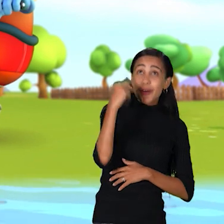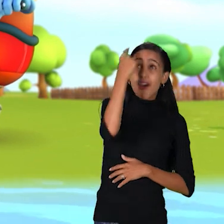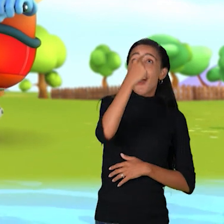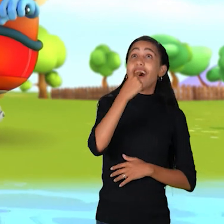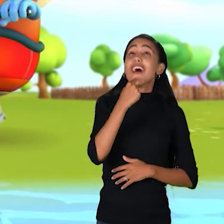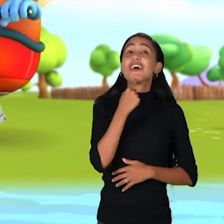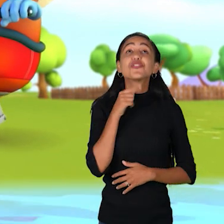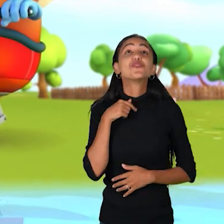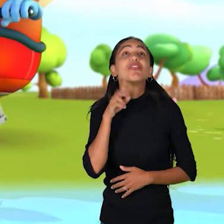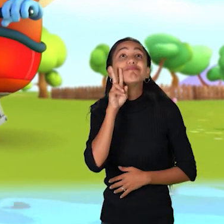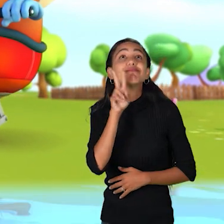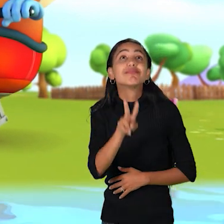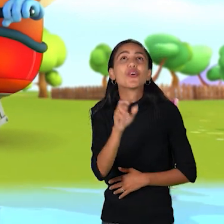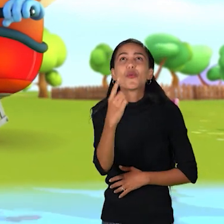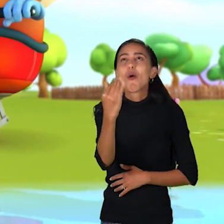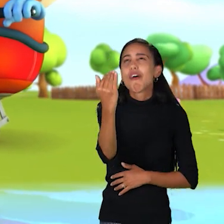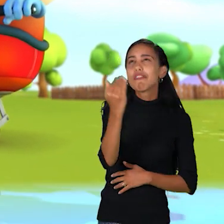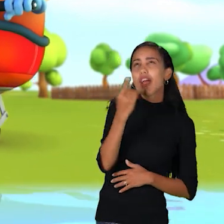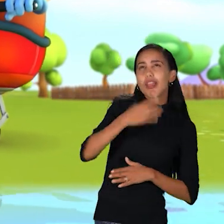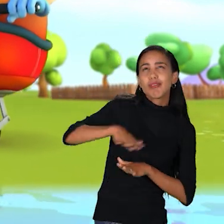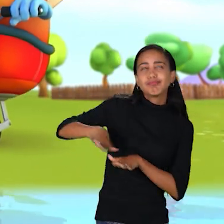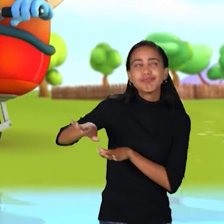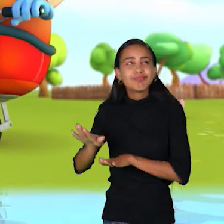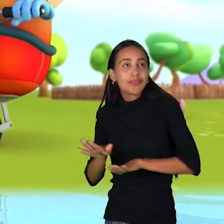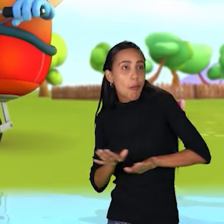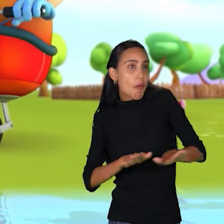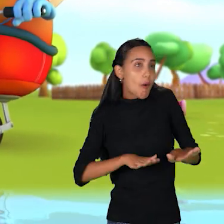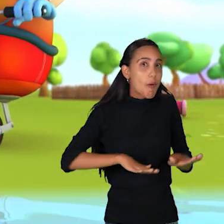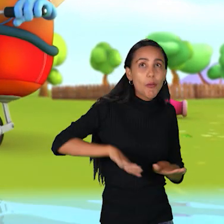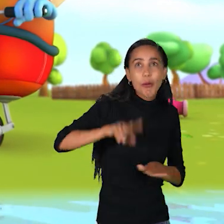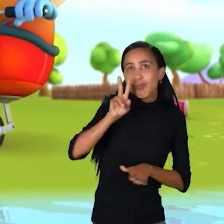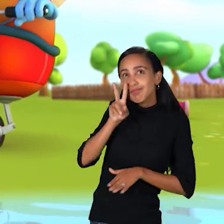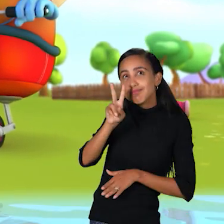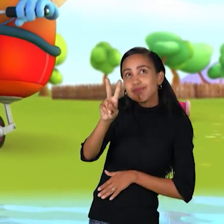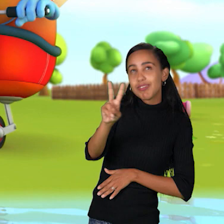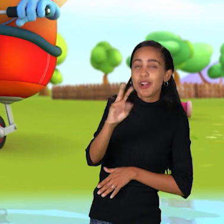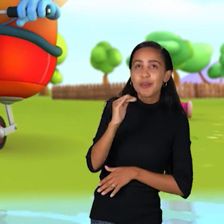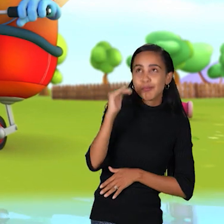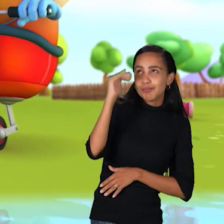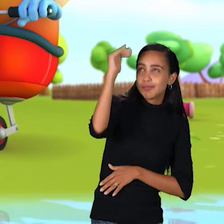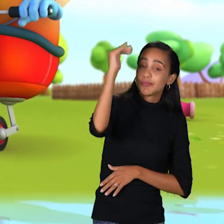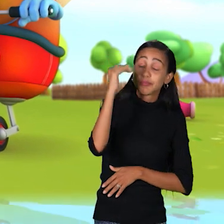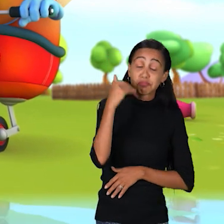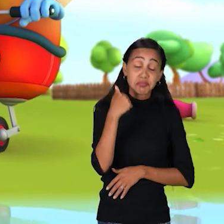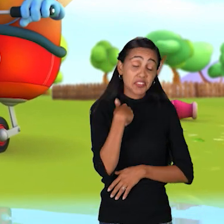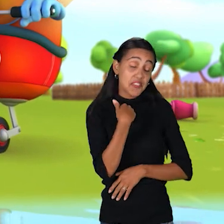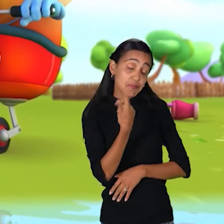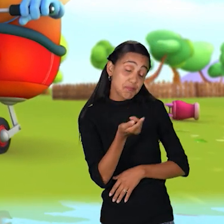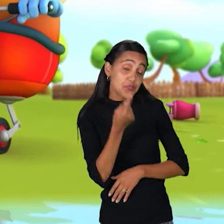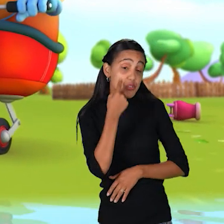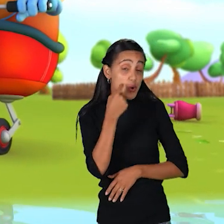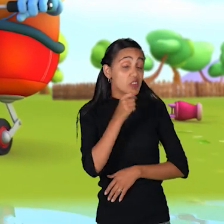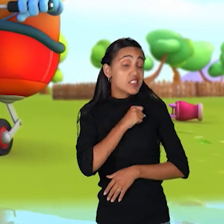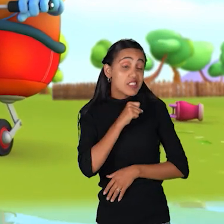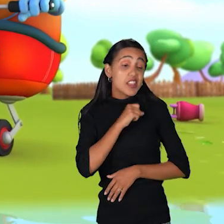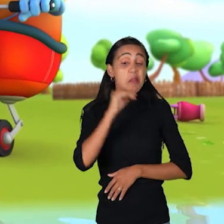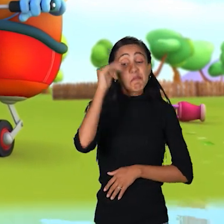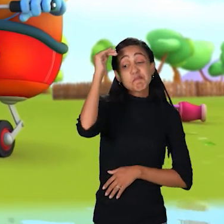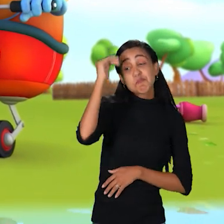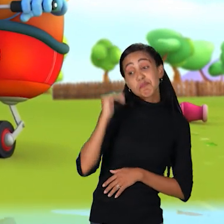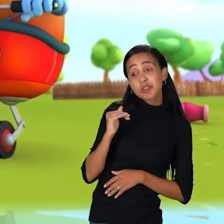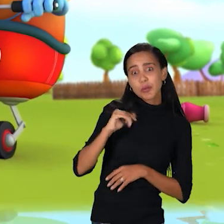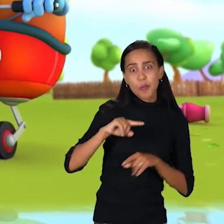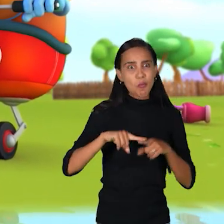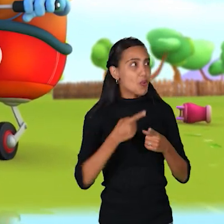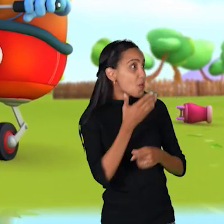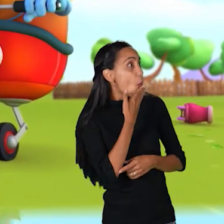Como lo veo yo a él cuando viene patinando por la pradera. Ya ves, A mí, en cambio, me gustaría ser más pequeño. Pero